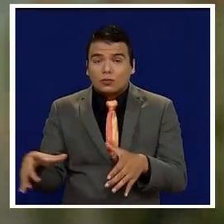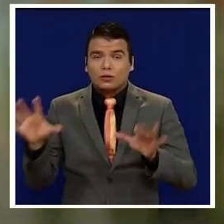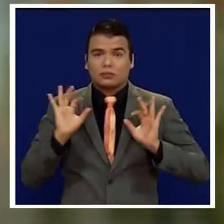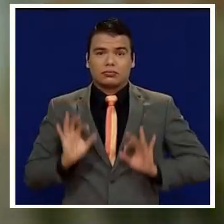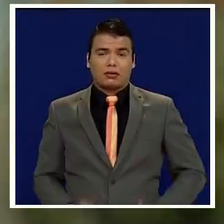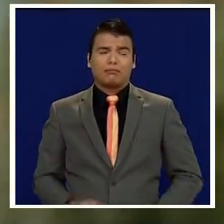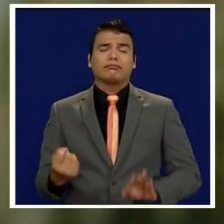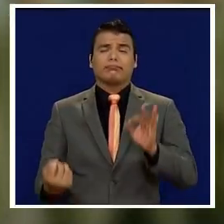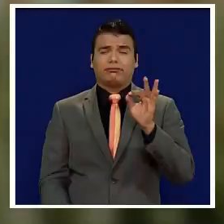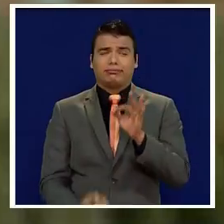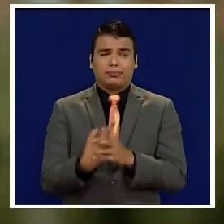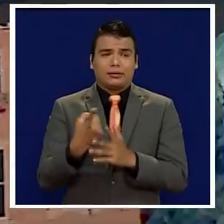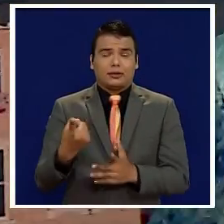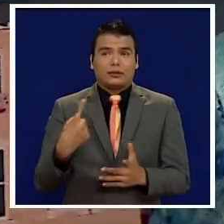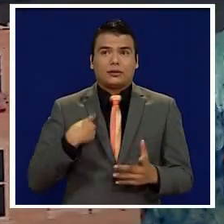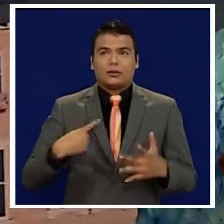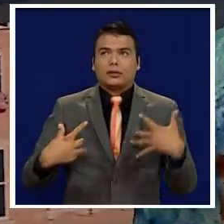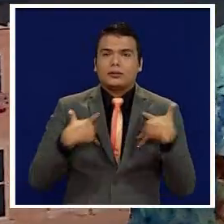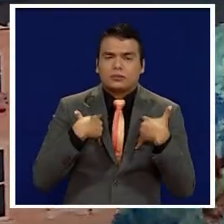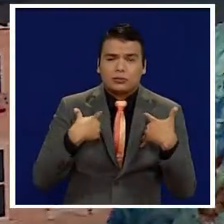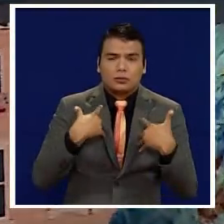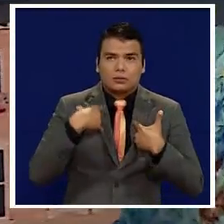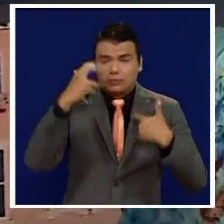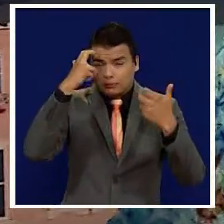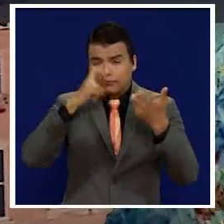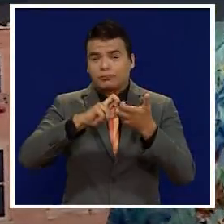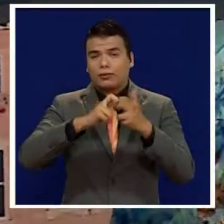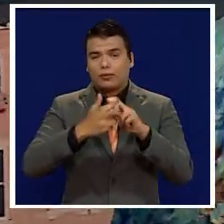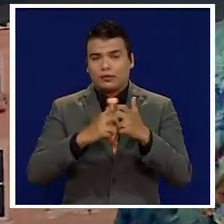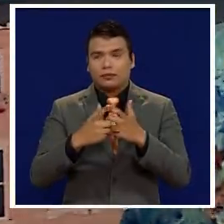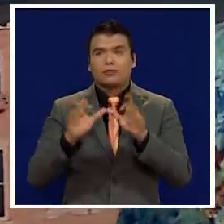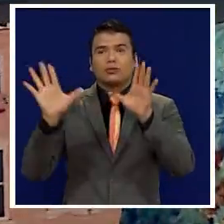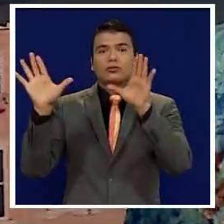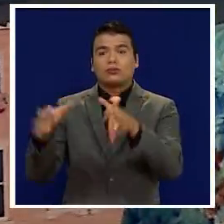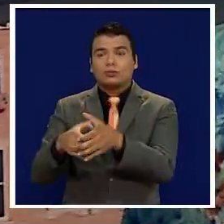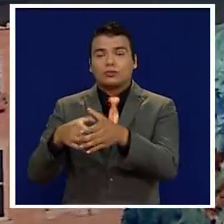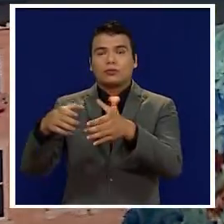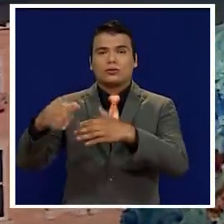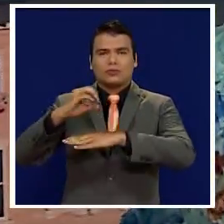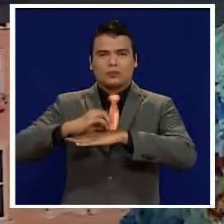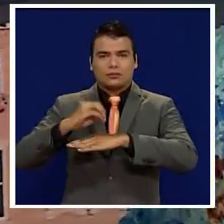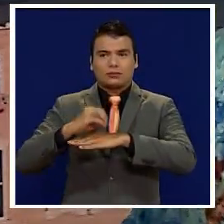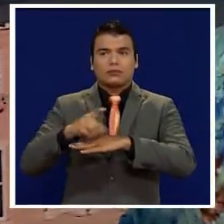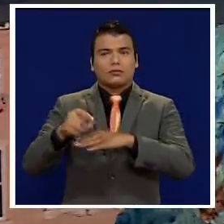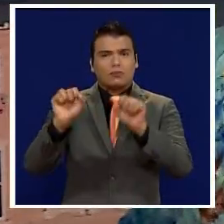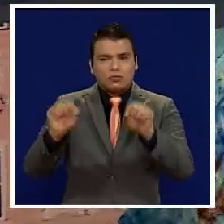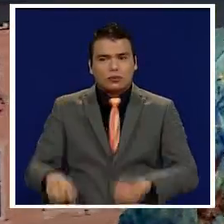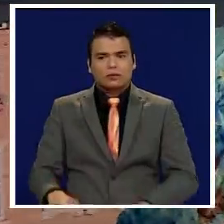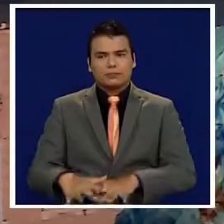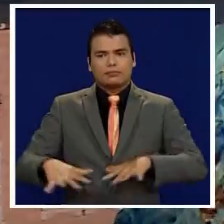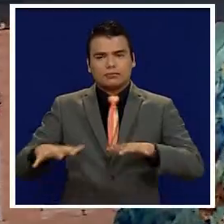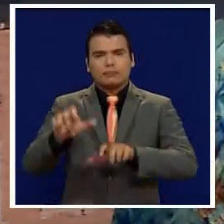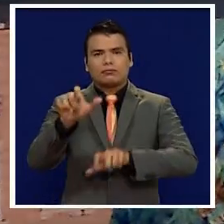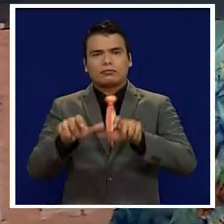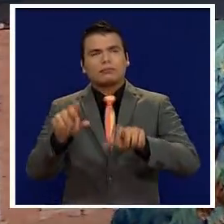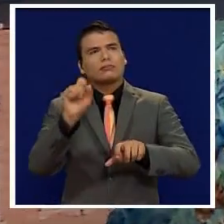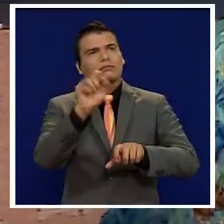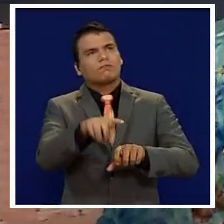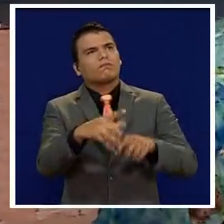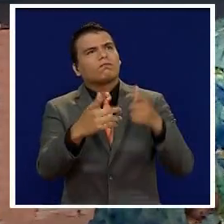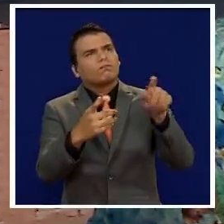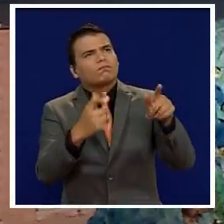estas enfermedades mentales. Esas organizaciones deberían permitir espacios donde las personas pudieran cuestionar